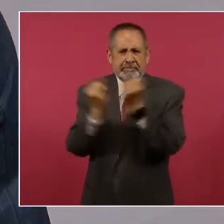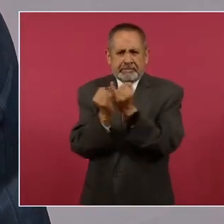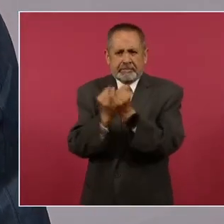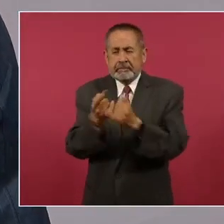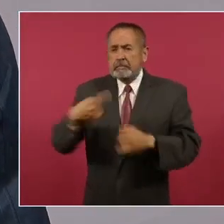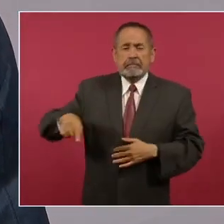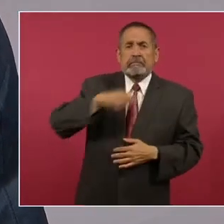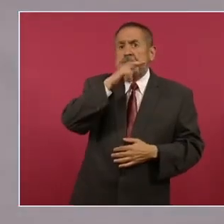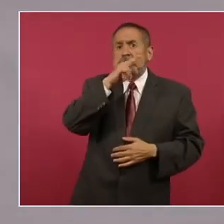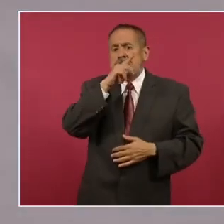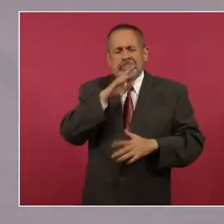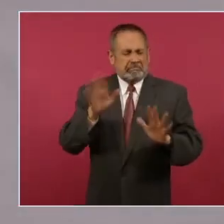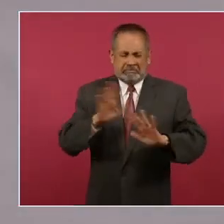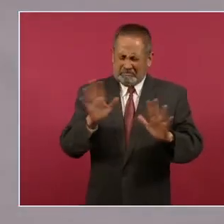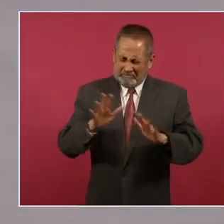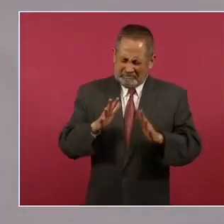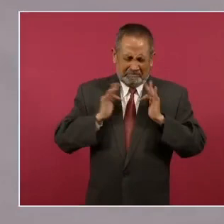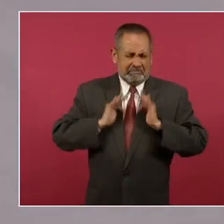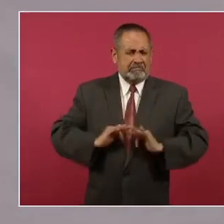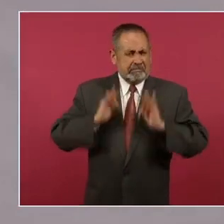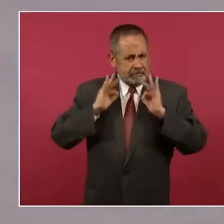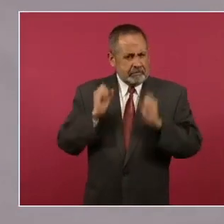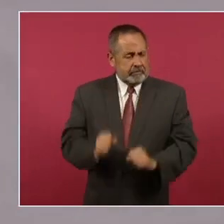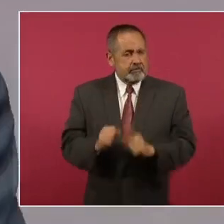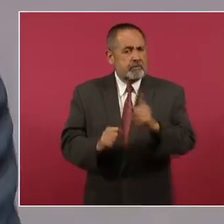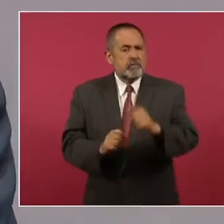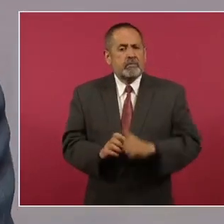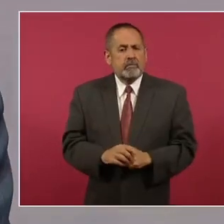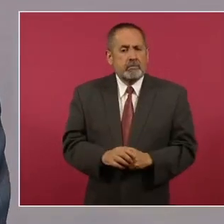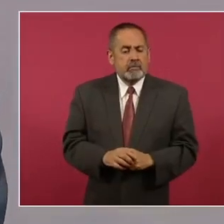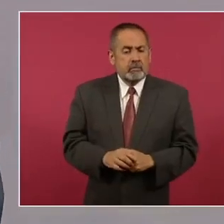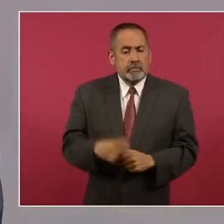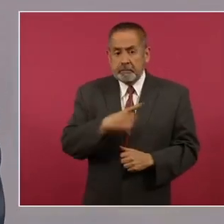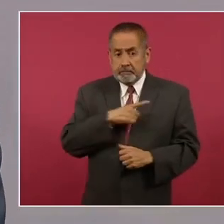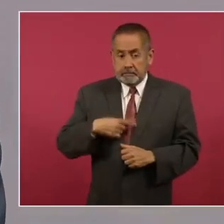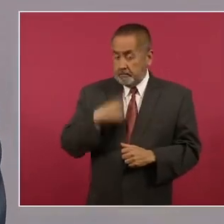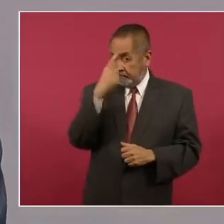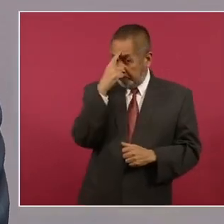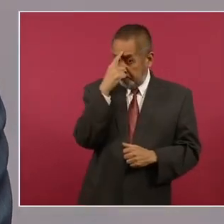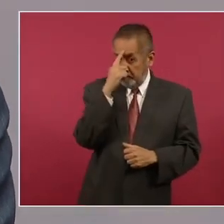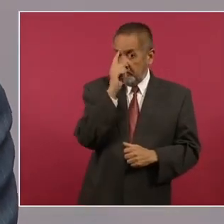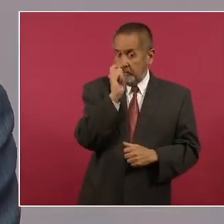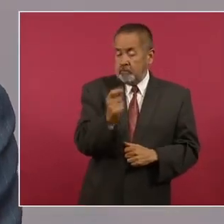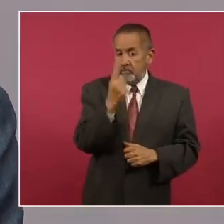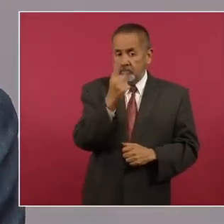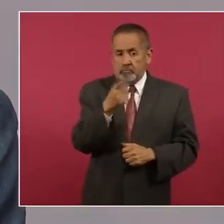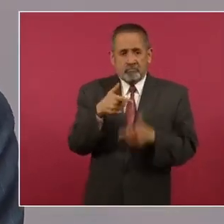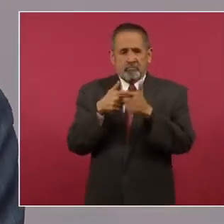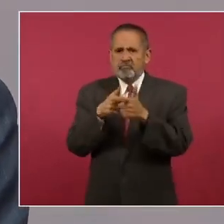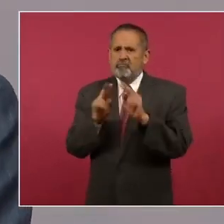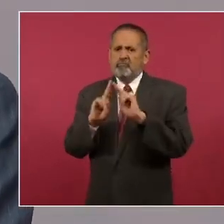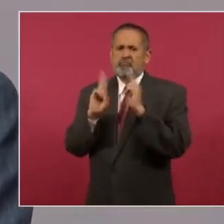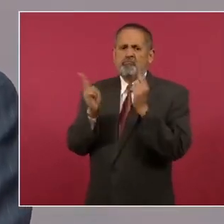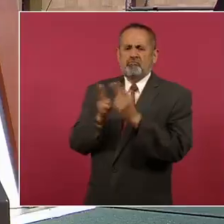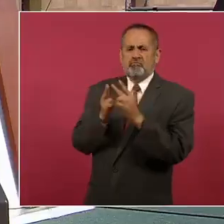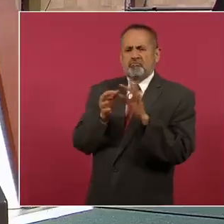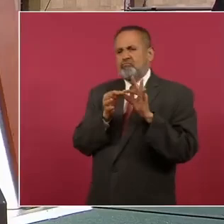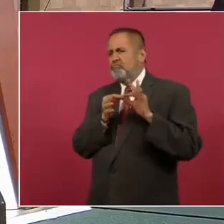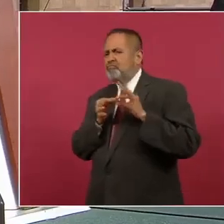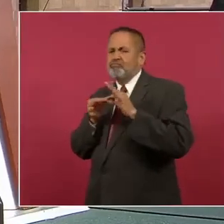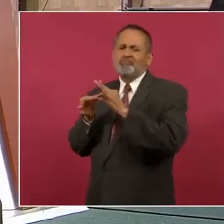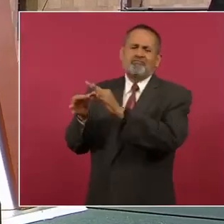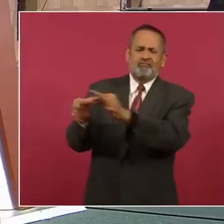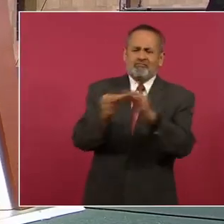temer. Eso sí, tenemos que mantenernos unidos,